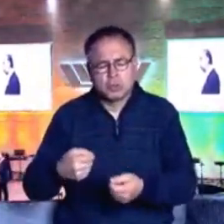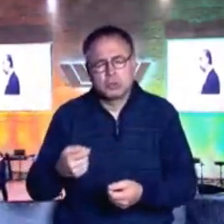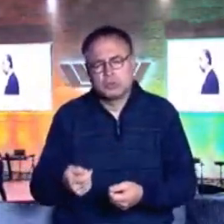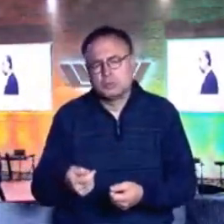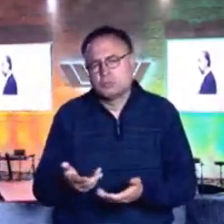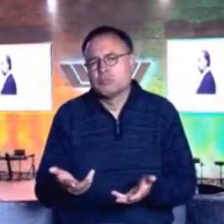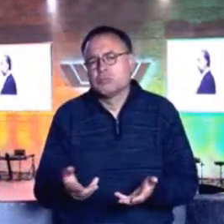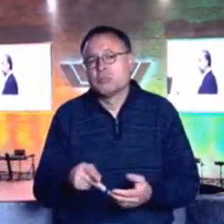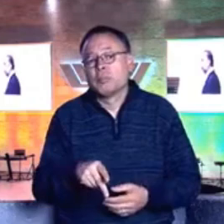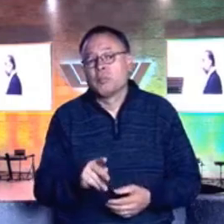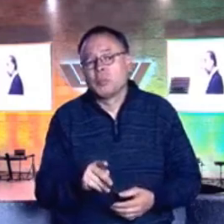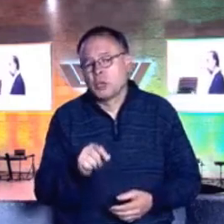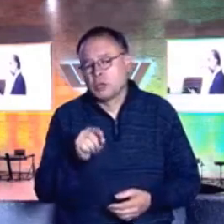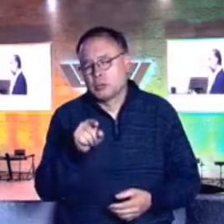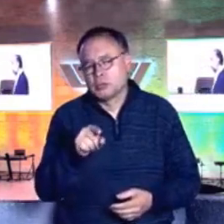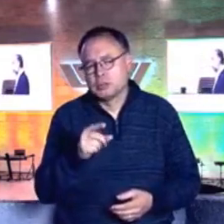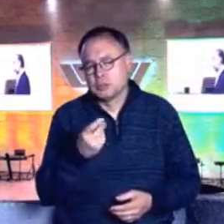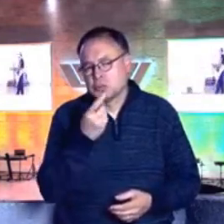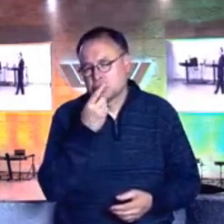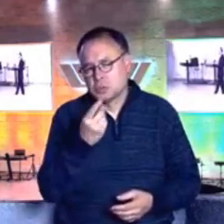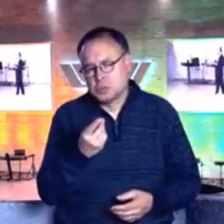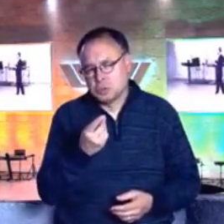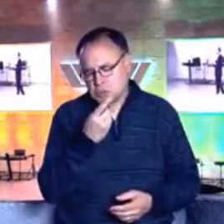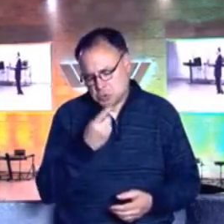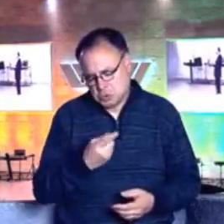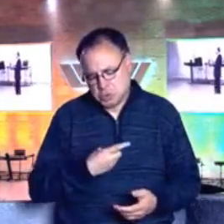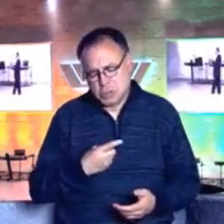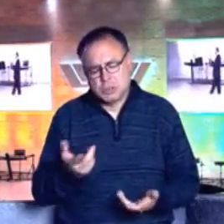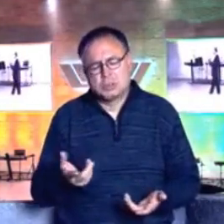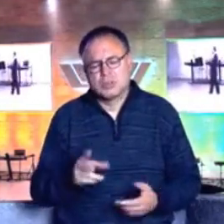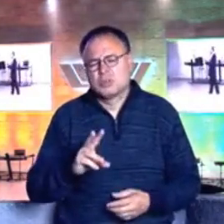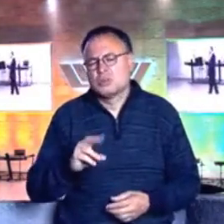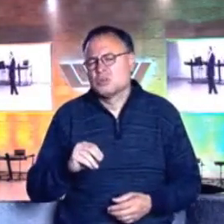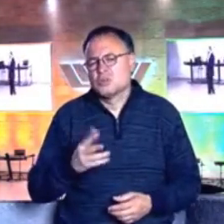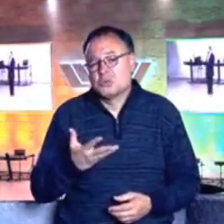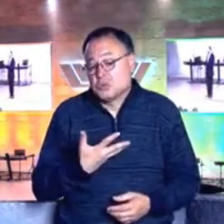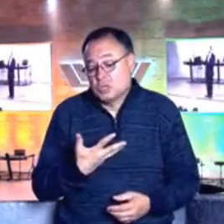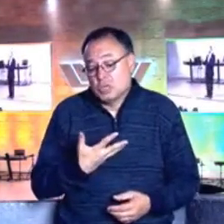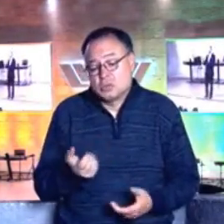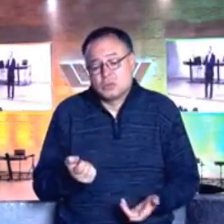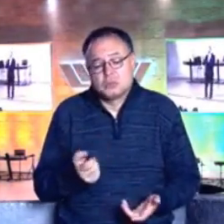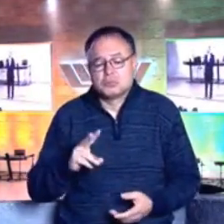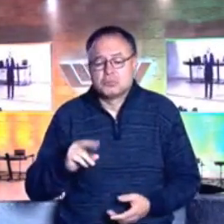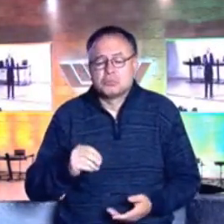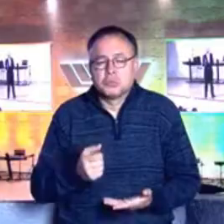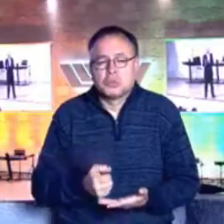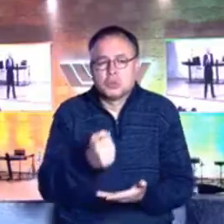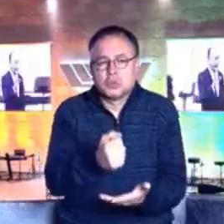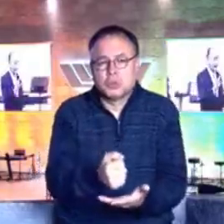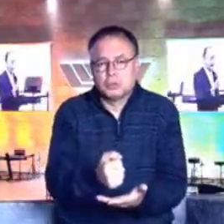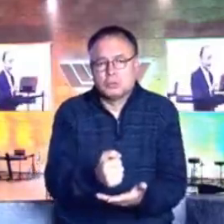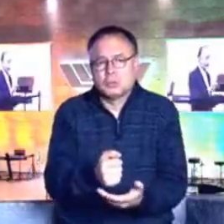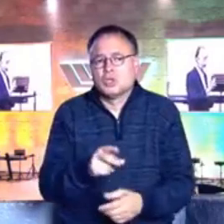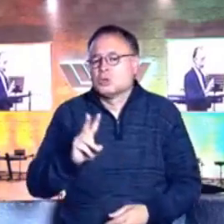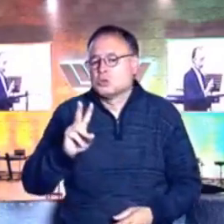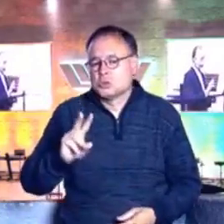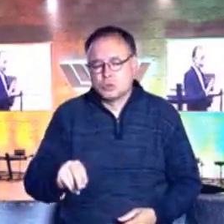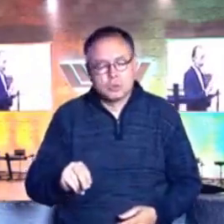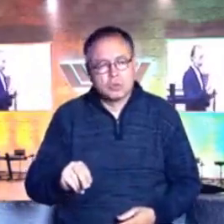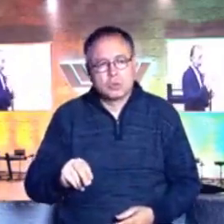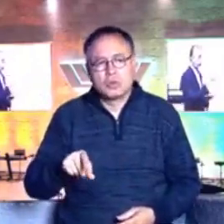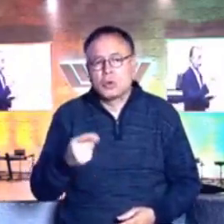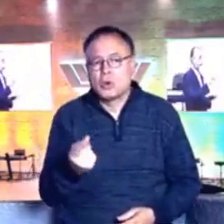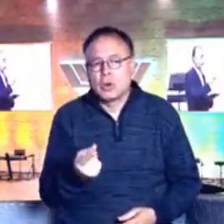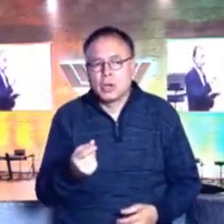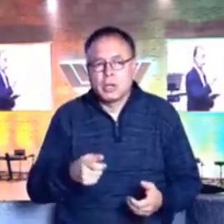nada no eres generoso por eso Jesucristo exaltó tanto a la viuda que